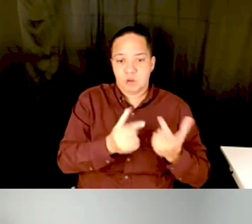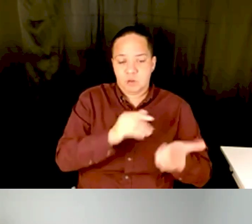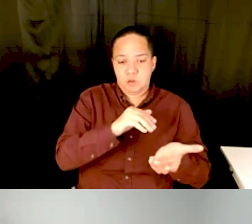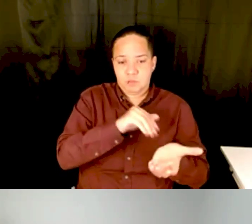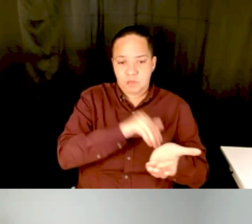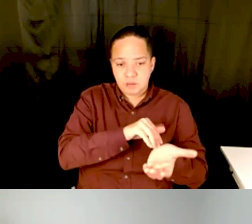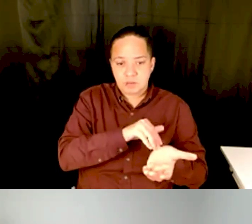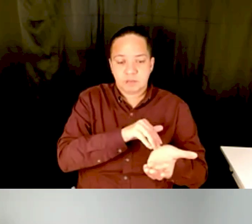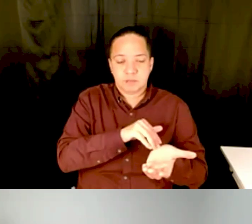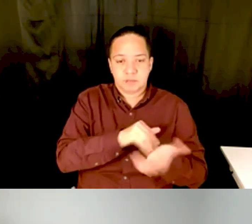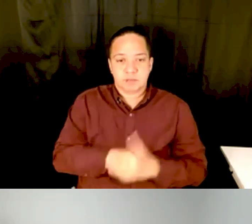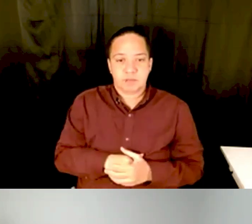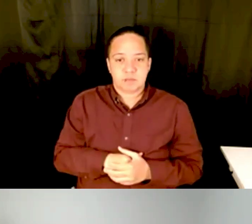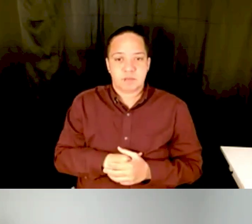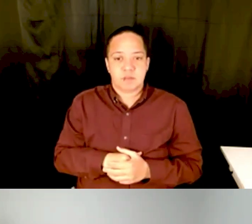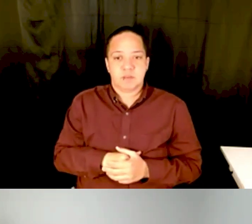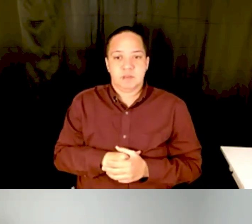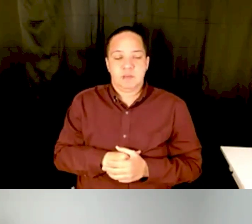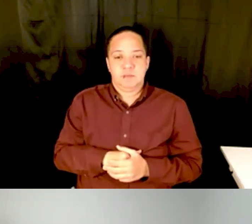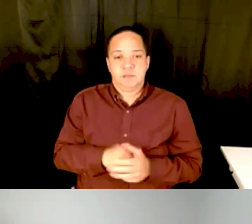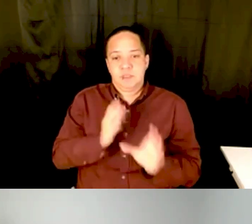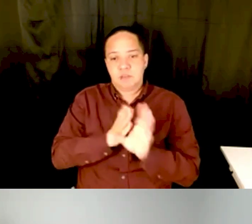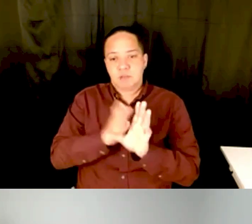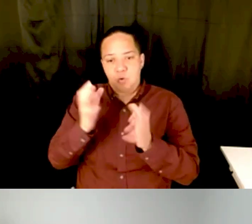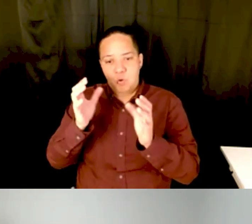tipo de investigación. Y